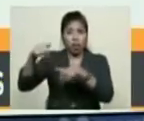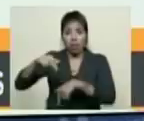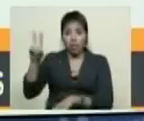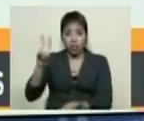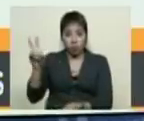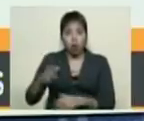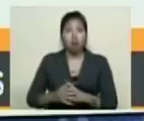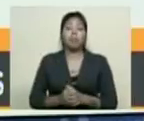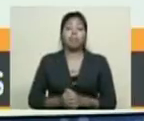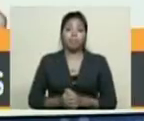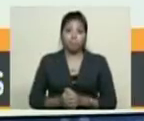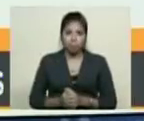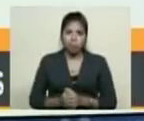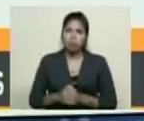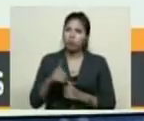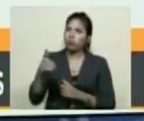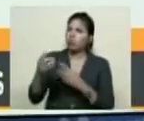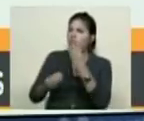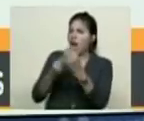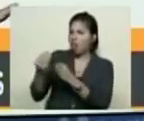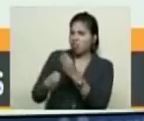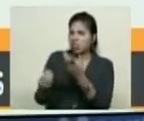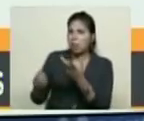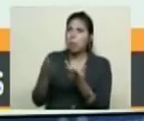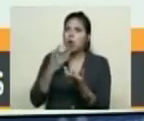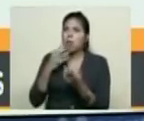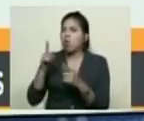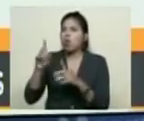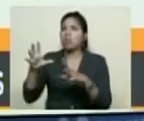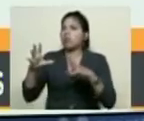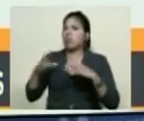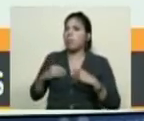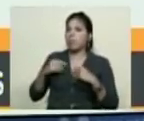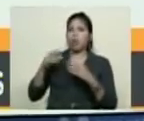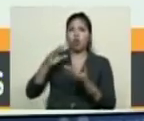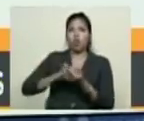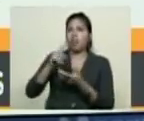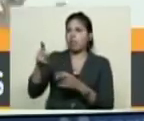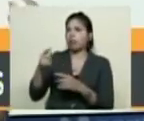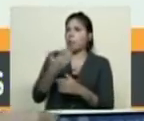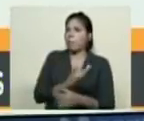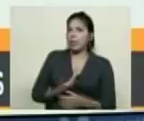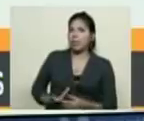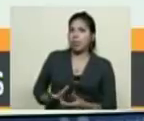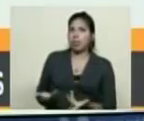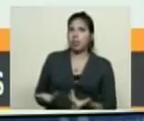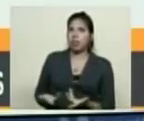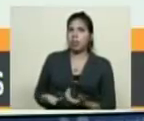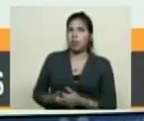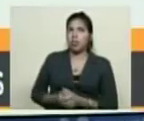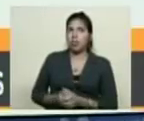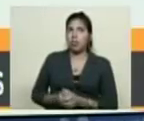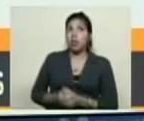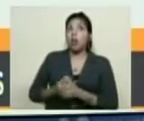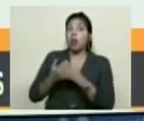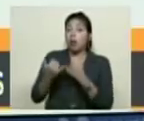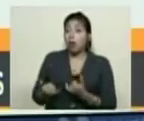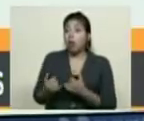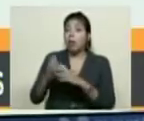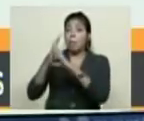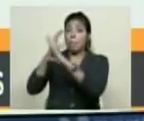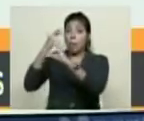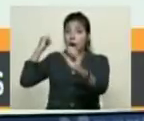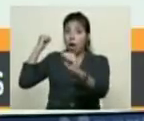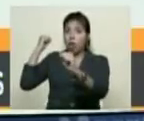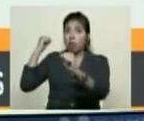Venezuela. ¿Qué hará usted si no le reconocen un nuevo mandato? Y ahora que se ha anunciado el restablecimiento de los embajadores entre